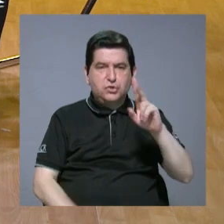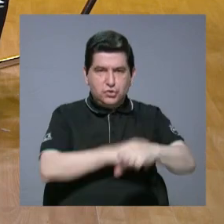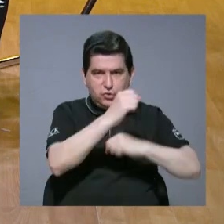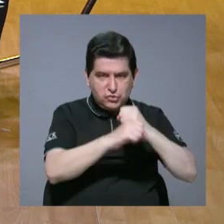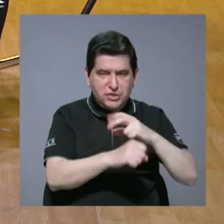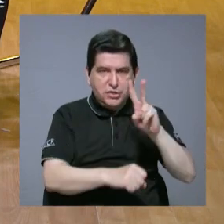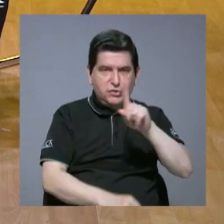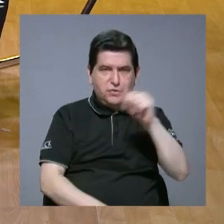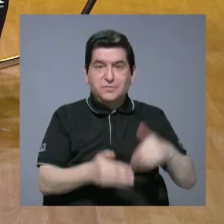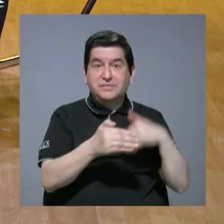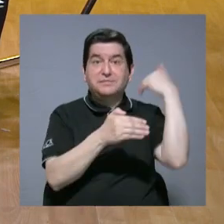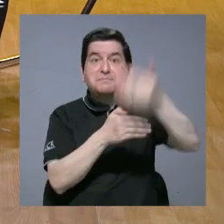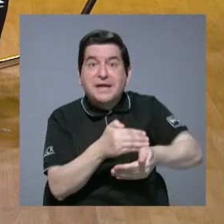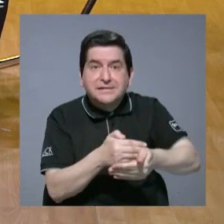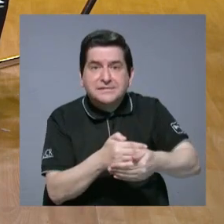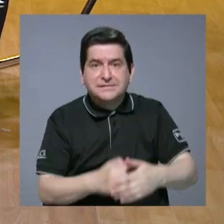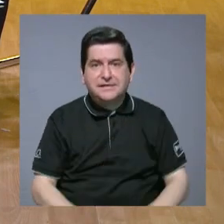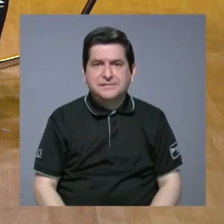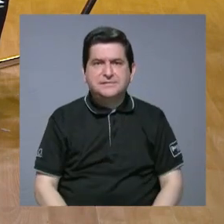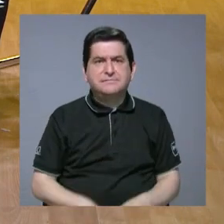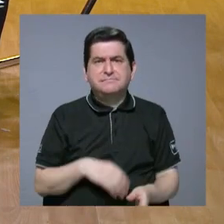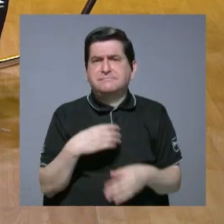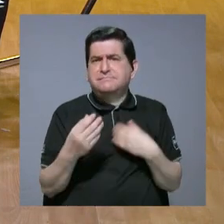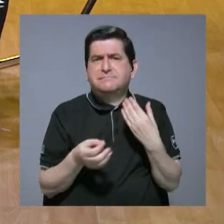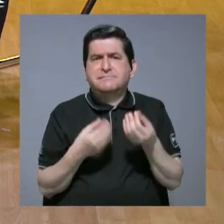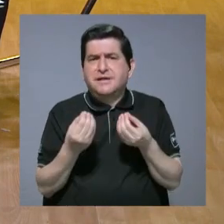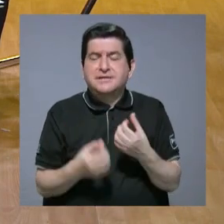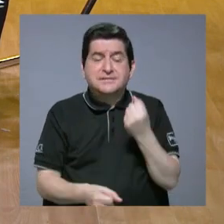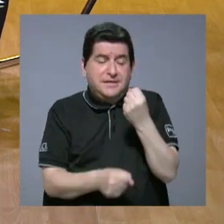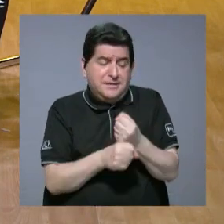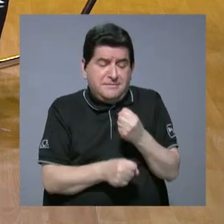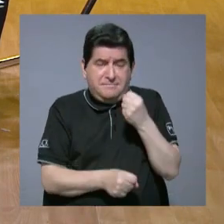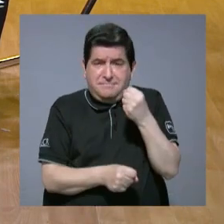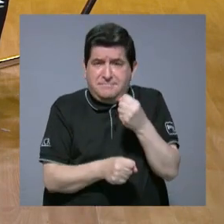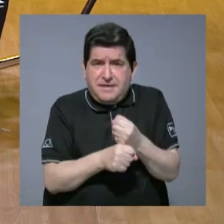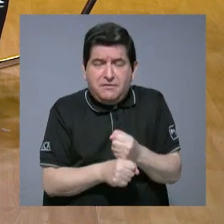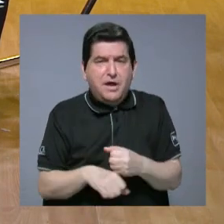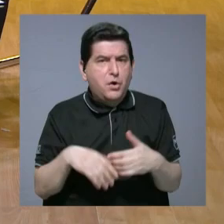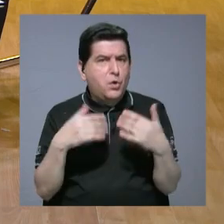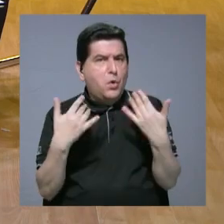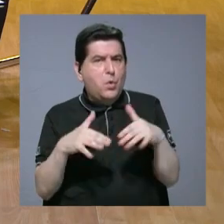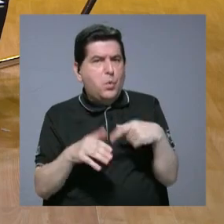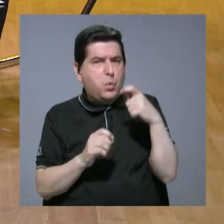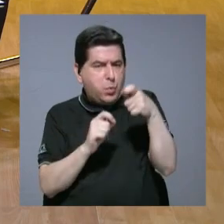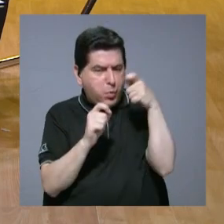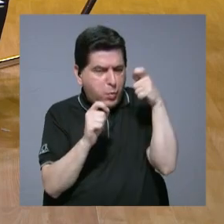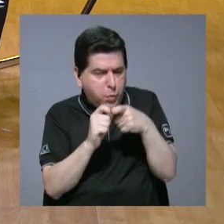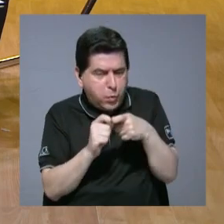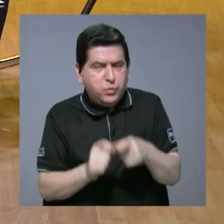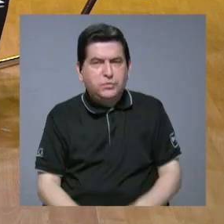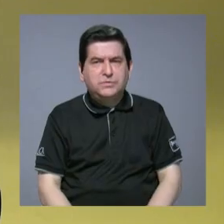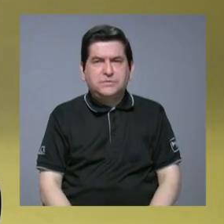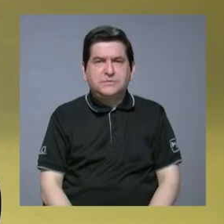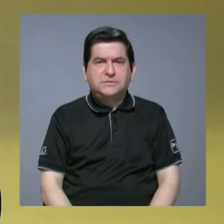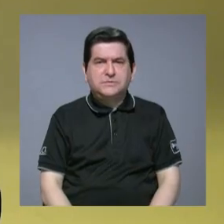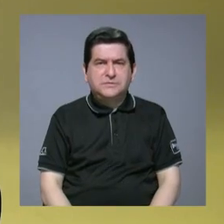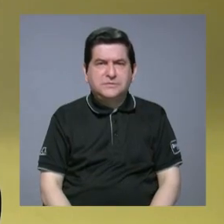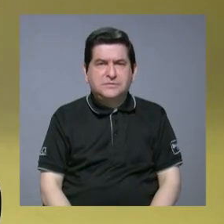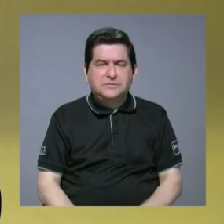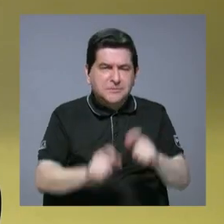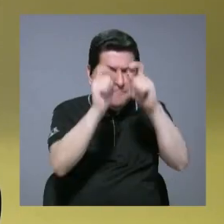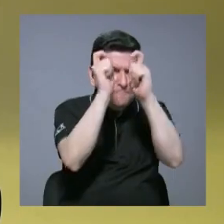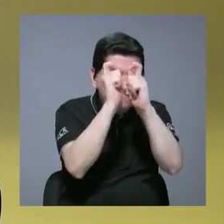meses después, lo que hicieron fue un trabajo sumamente riguroso y meticuloso